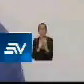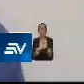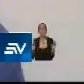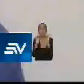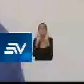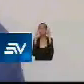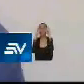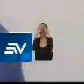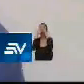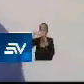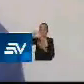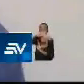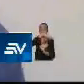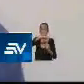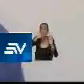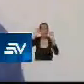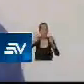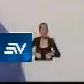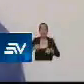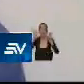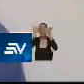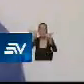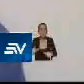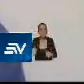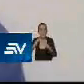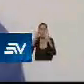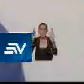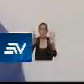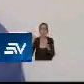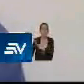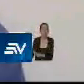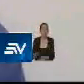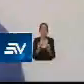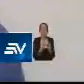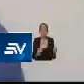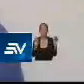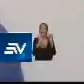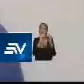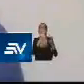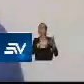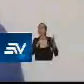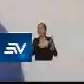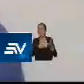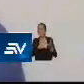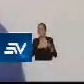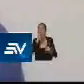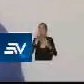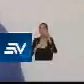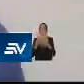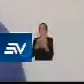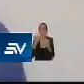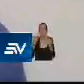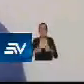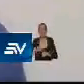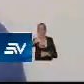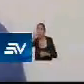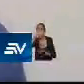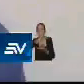semáforo que esas provincias todavía tienen que mantener una serie de restricciones. Habrán otras provincias que están, por